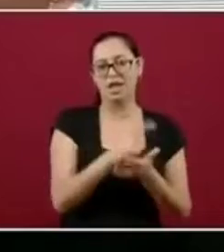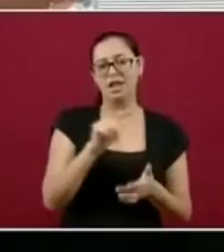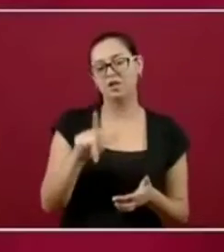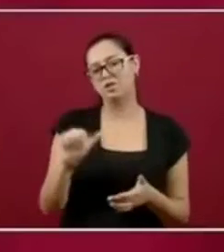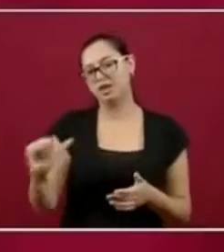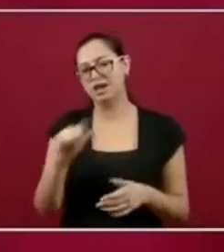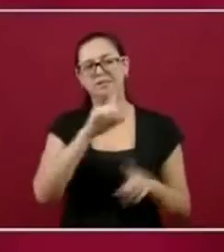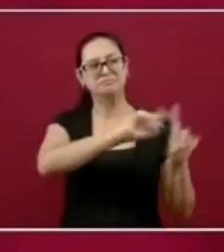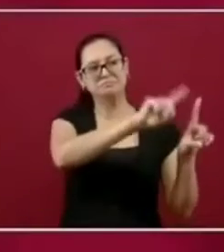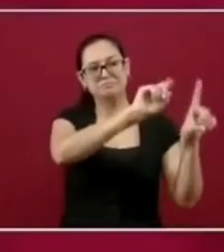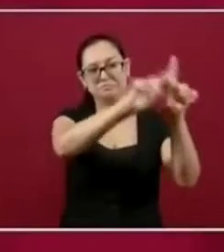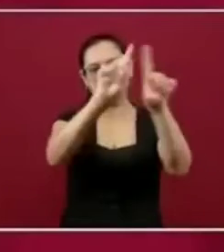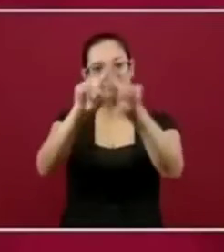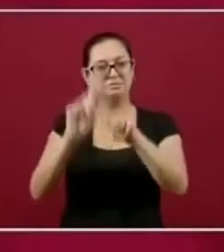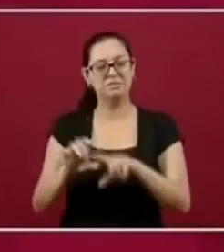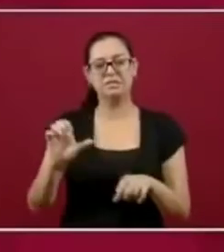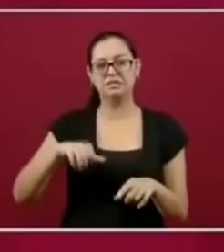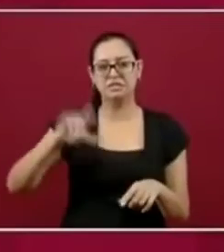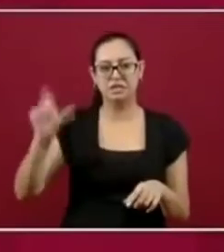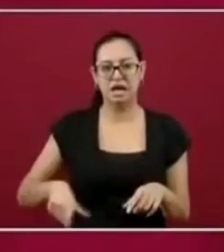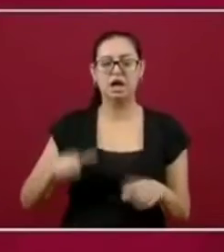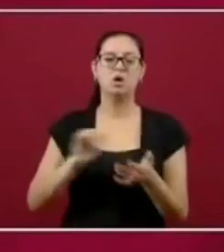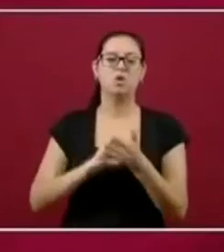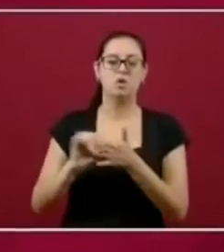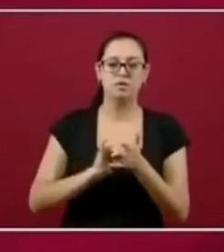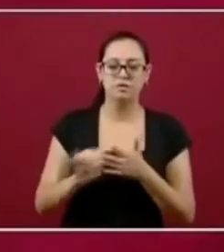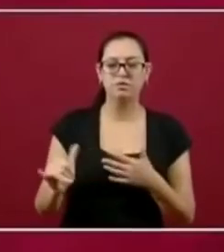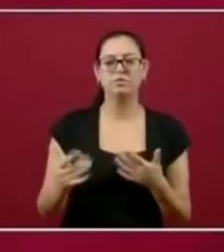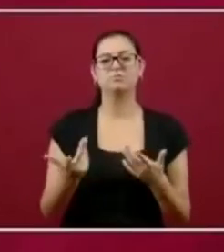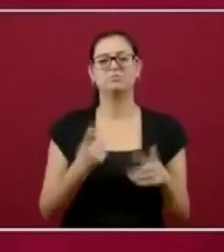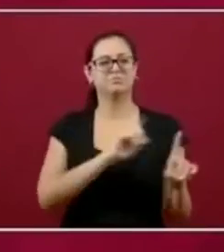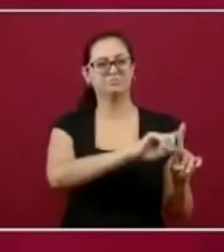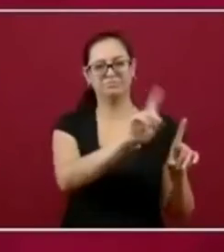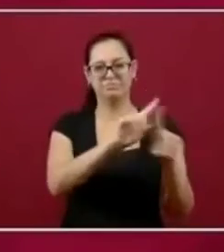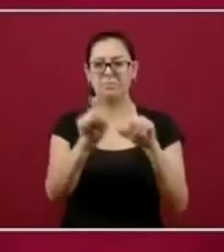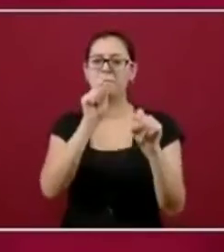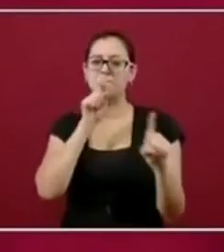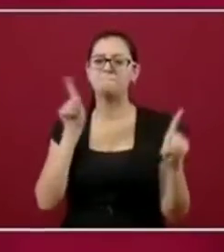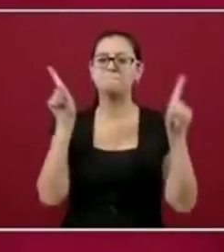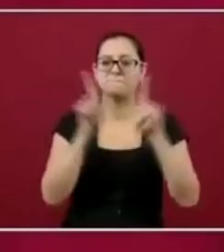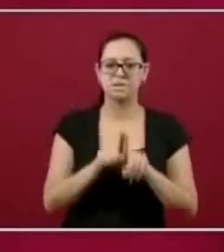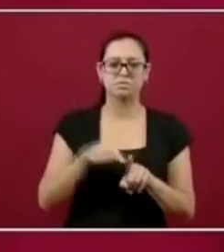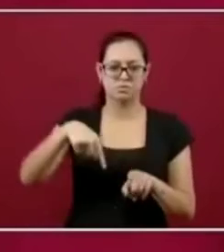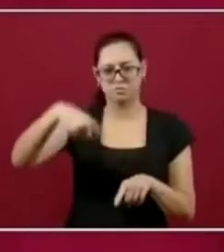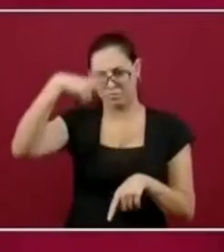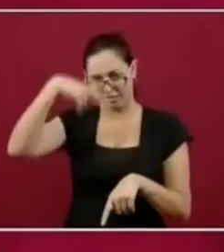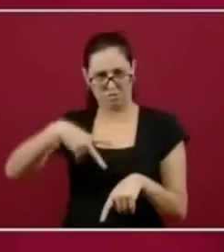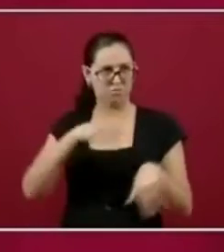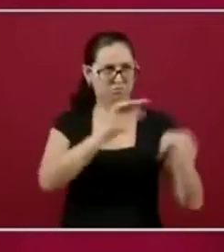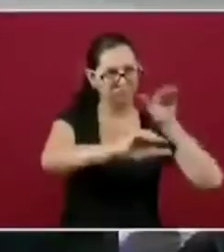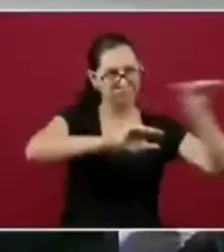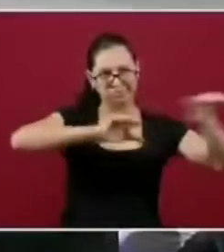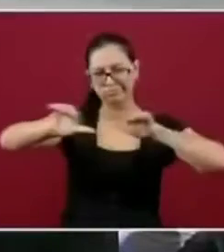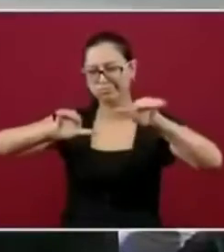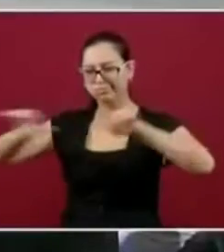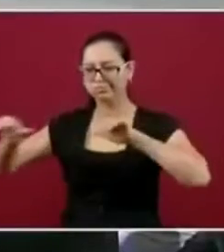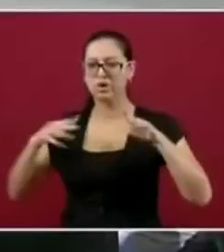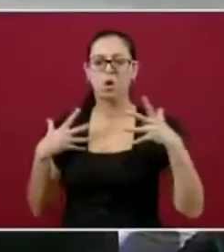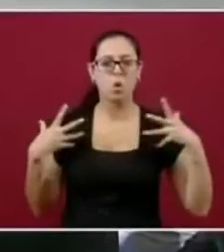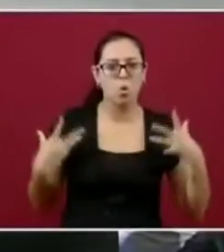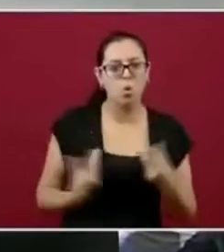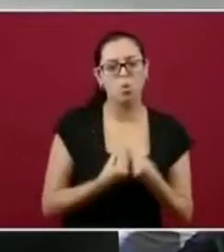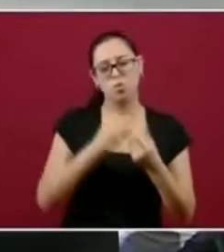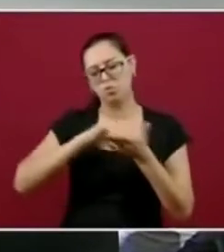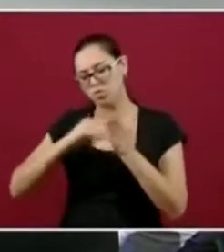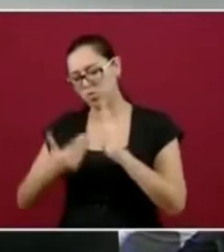y todas las que, Chicago, Nueva York, y así mismo lo haremos en el caso de México. Entonces, es una